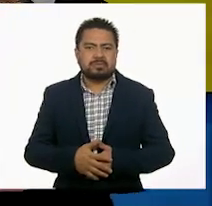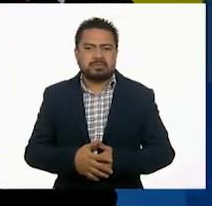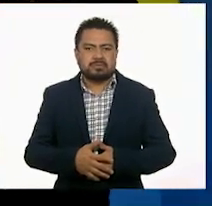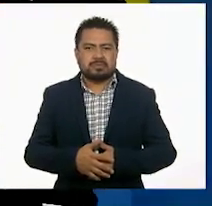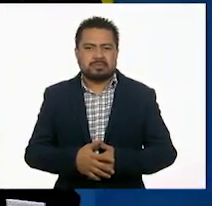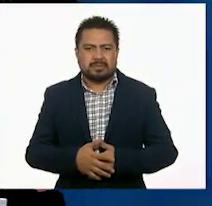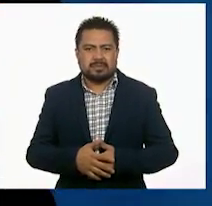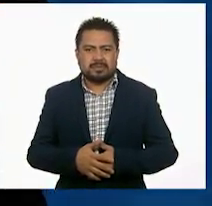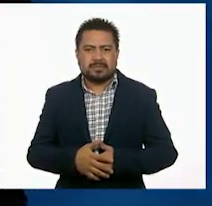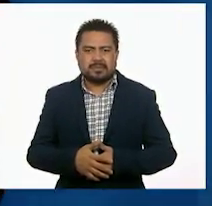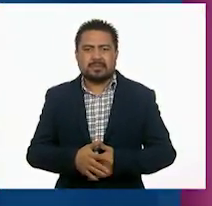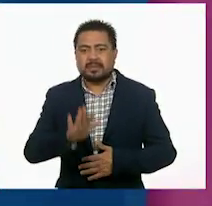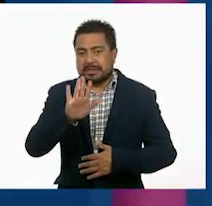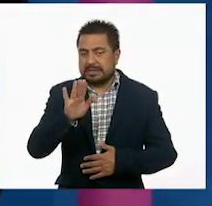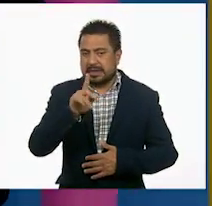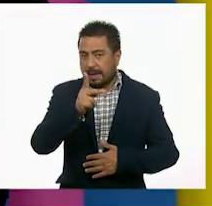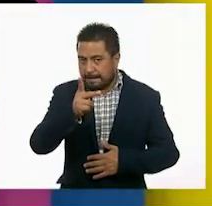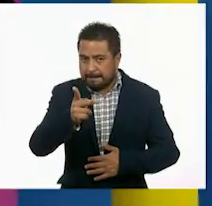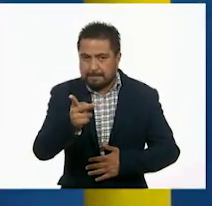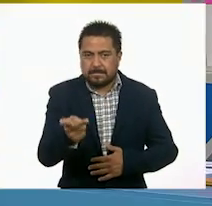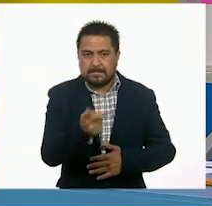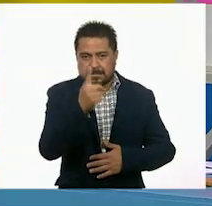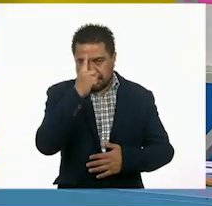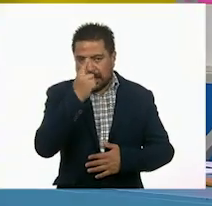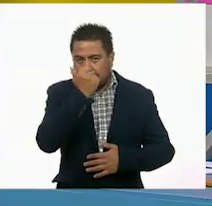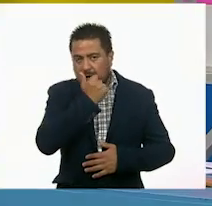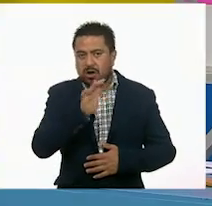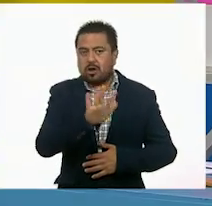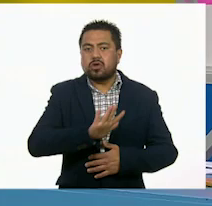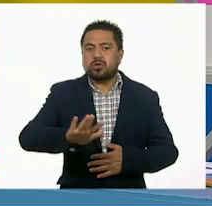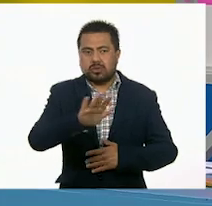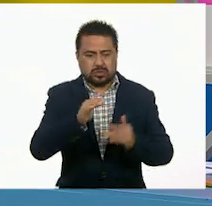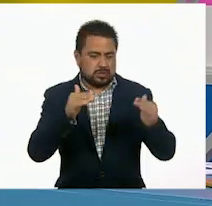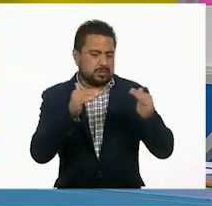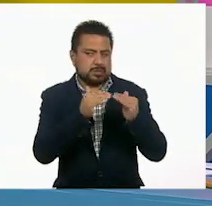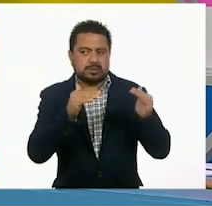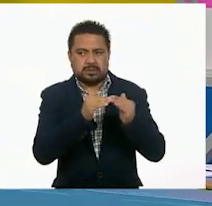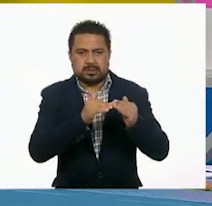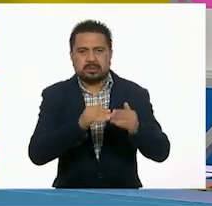Ahí, un poco choco, pero ahí está. Ahí va una pregunta para nuestros alumnos en casa.